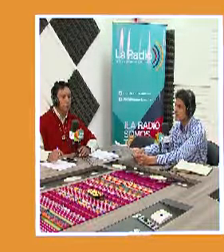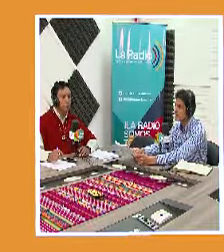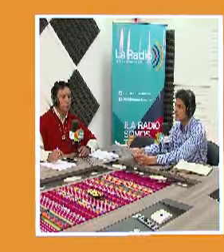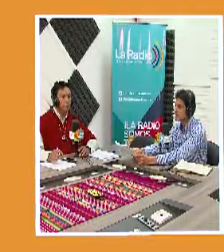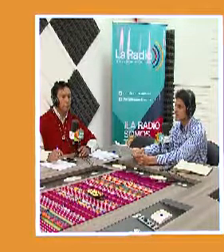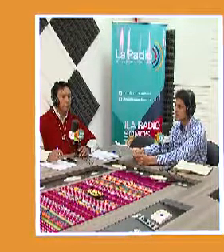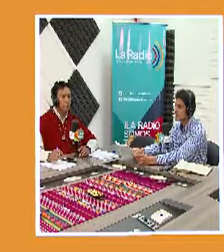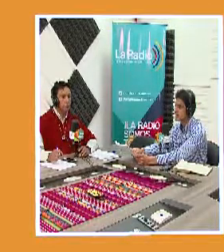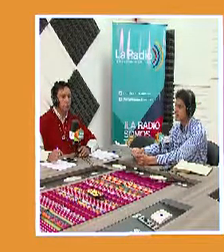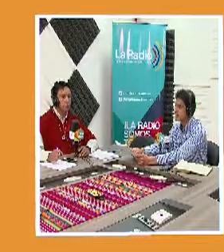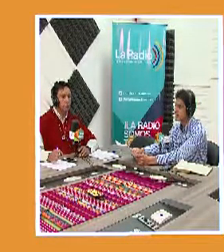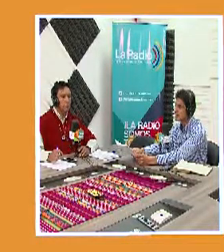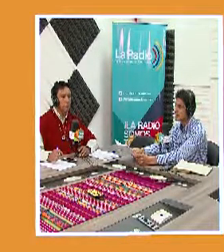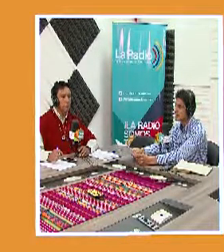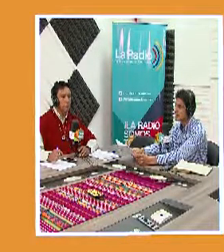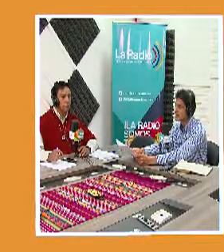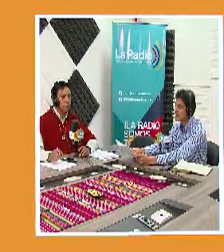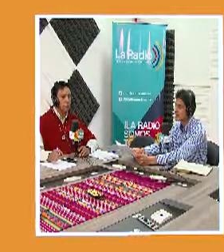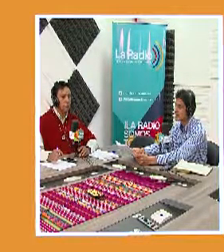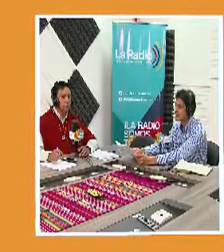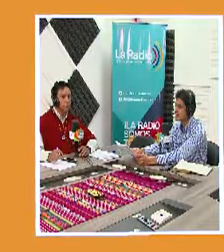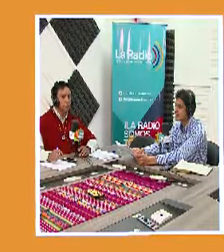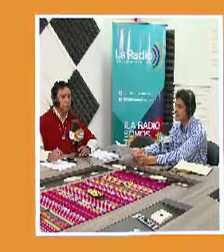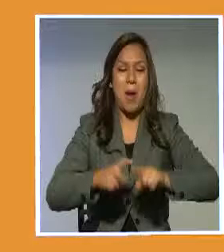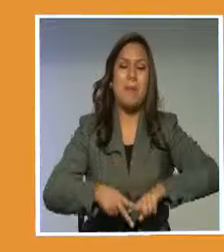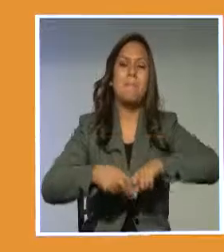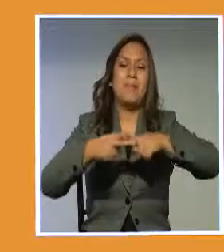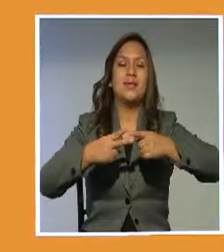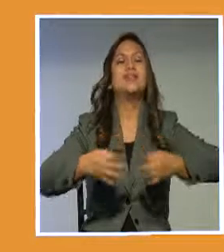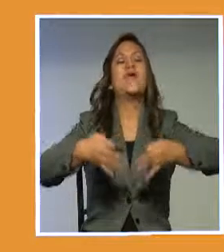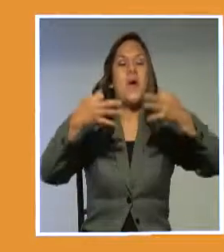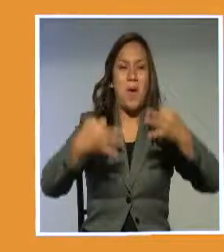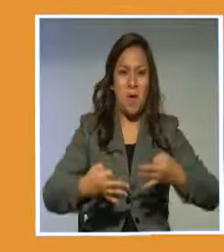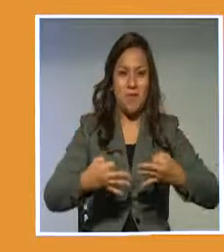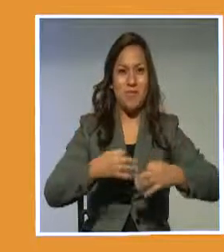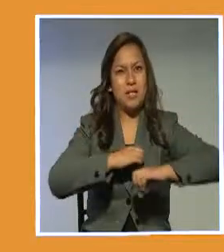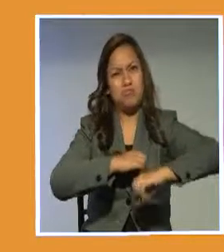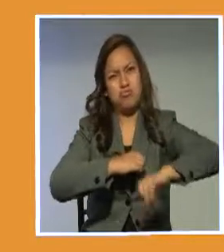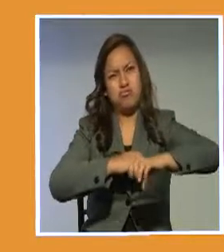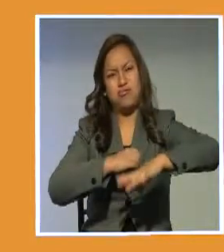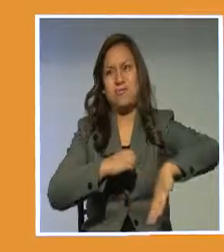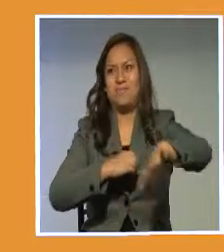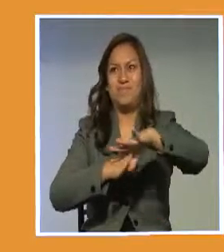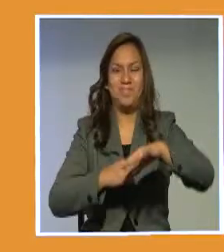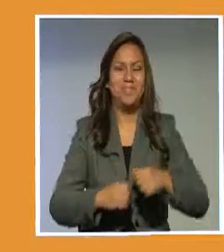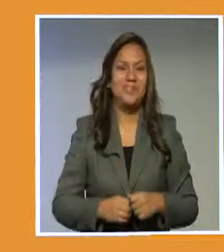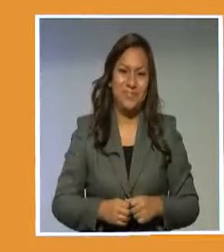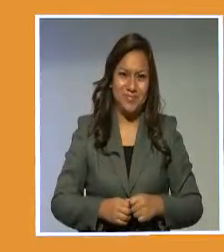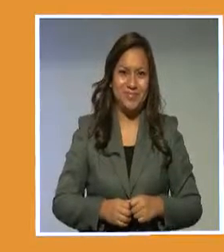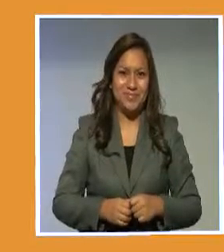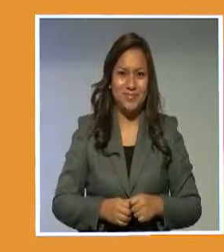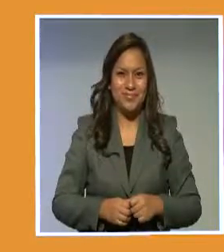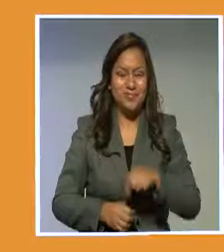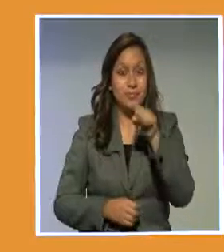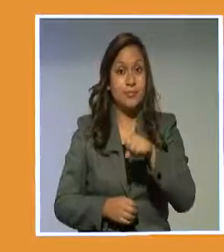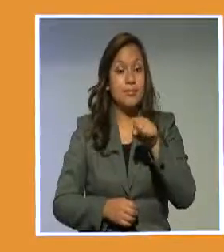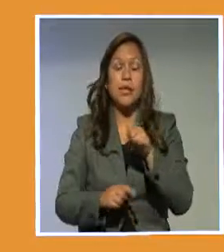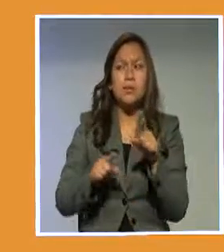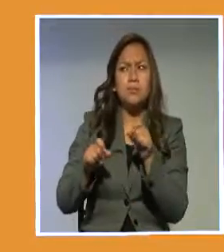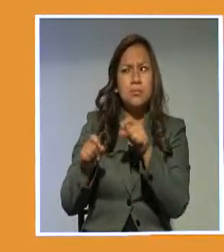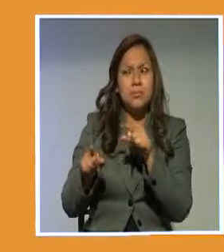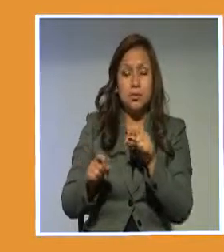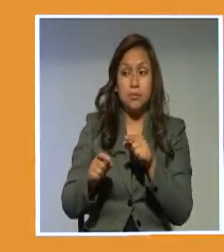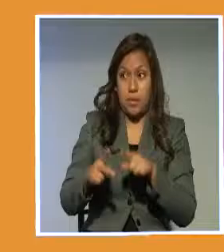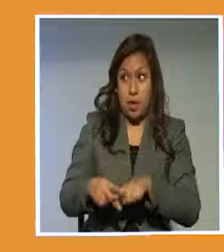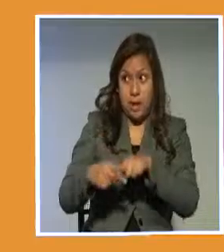movilizando a partir del día de hoy que empieza formalmente ya la temporada de campaña. Correcto, presidenta Gabriela, ¿le parece si